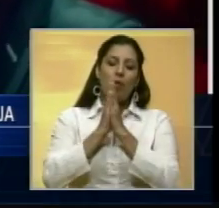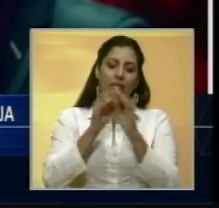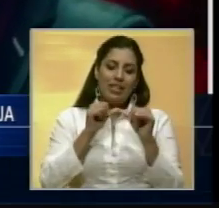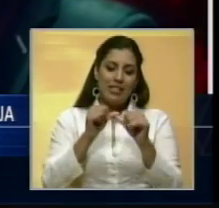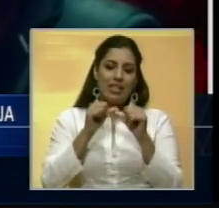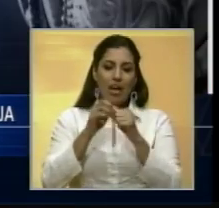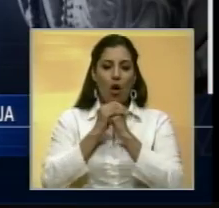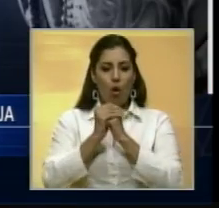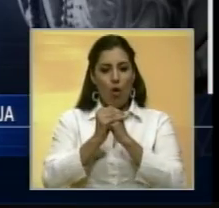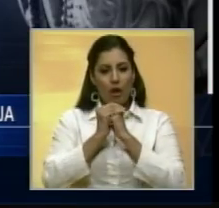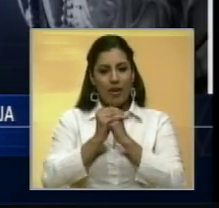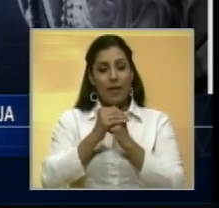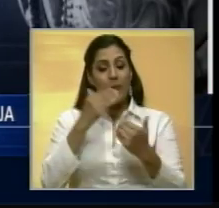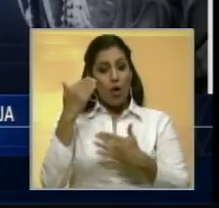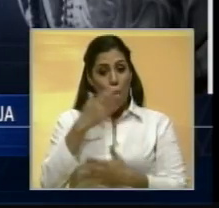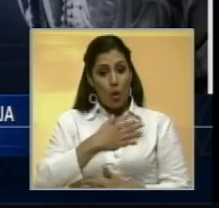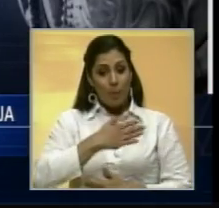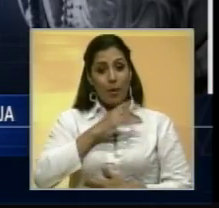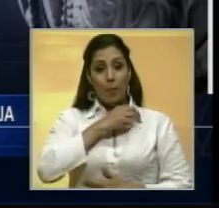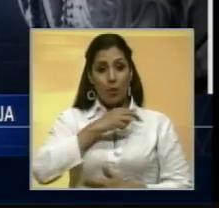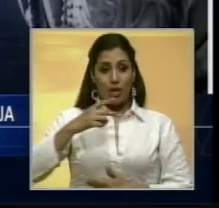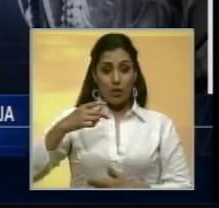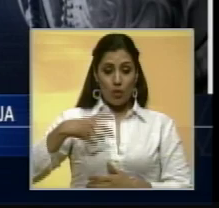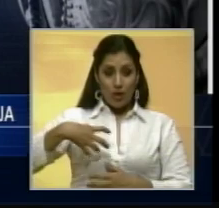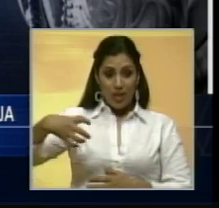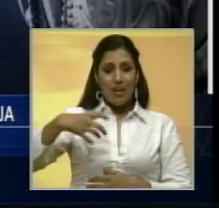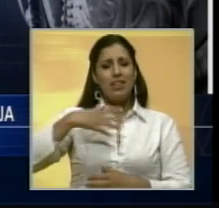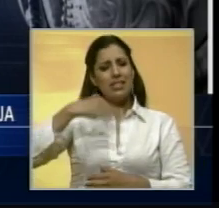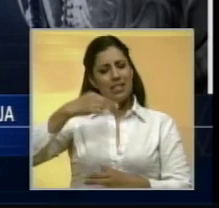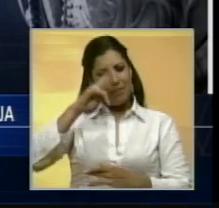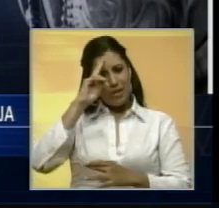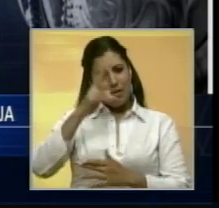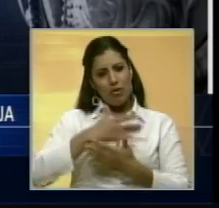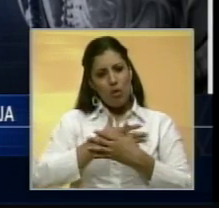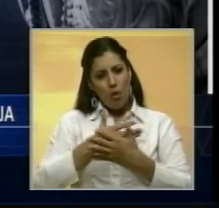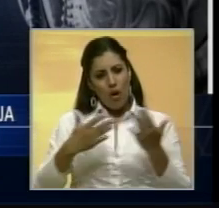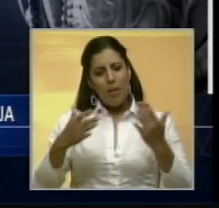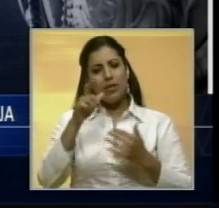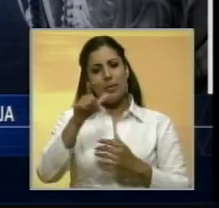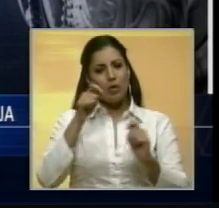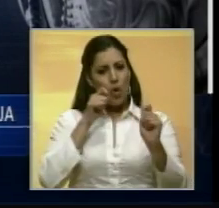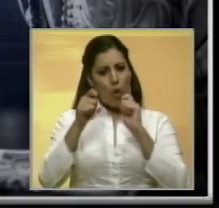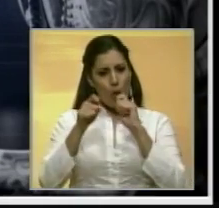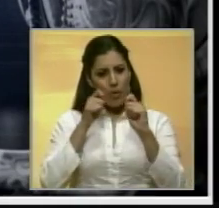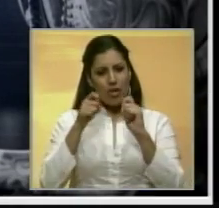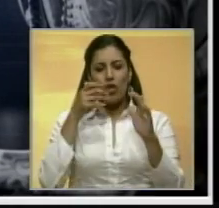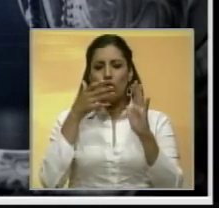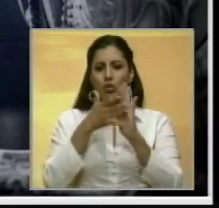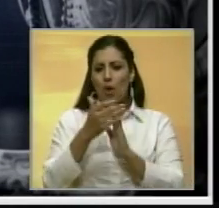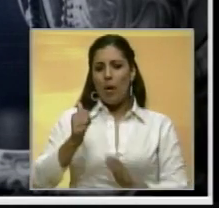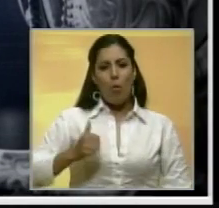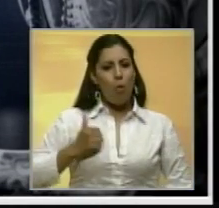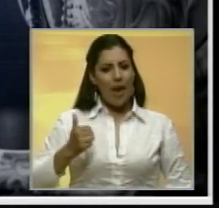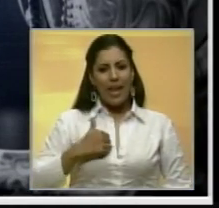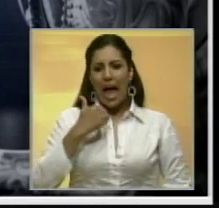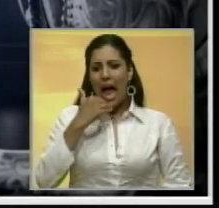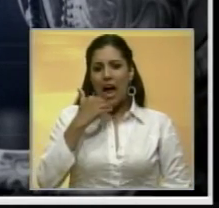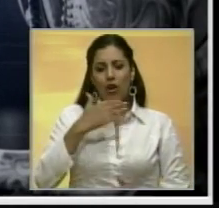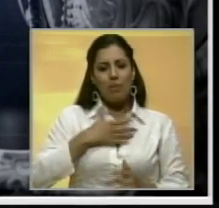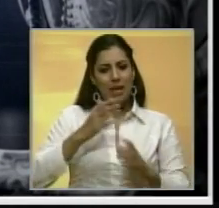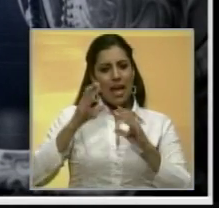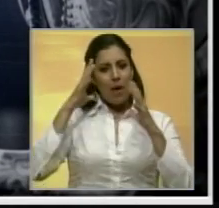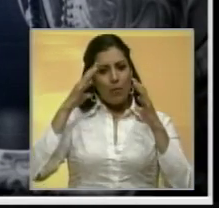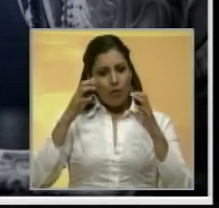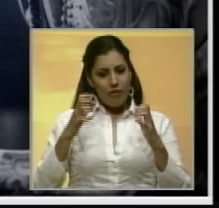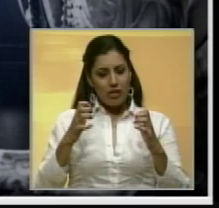continúen con sus oraciones. El puertorriqueño también dijo: siempre he respetado y colaborado con los medios de comunicación sobre cualquier asunto relacionado a mi